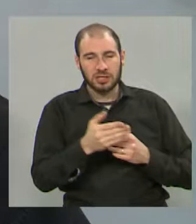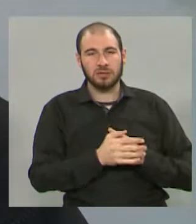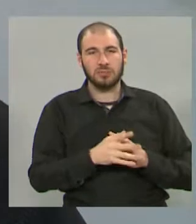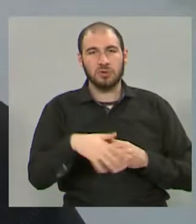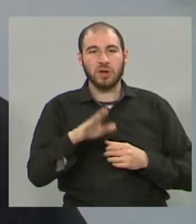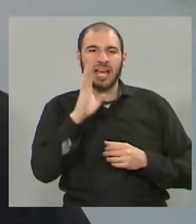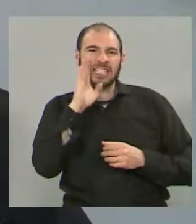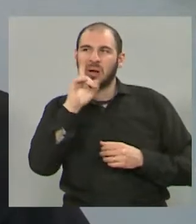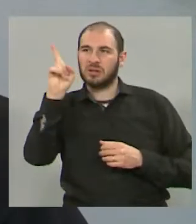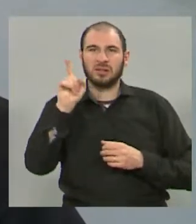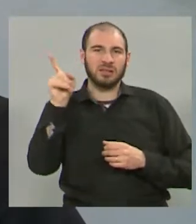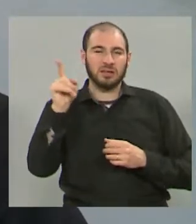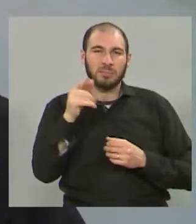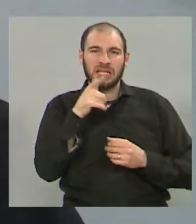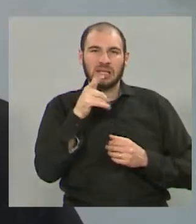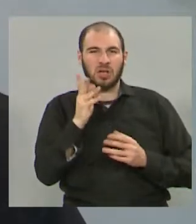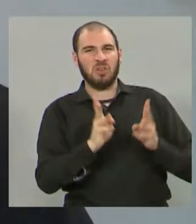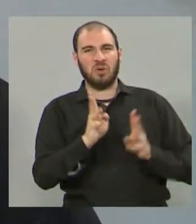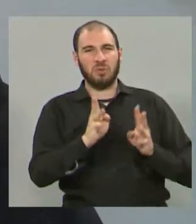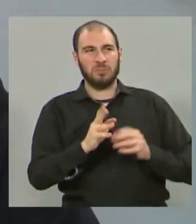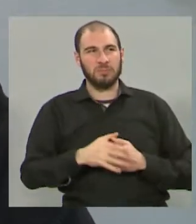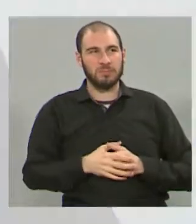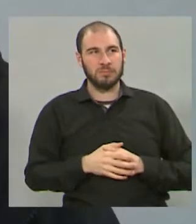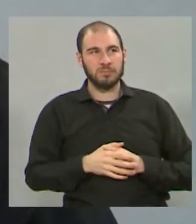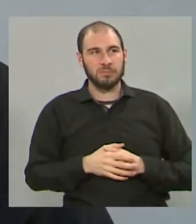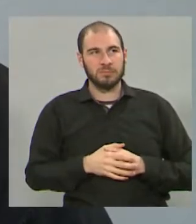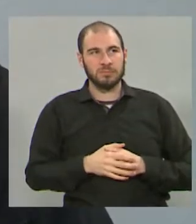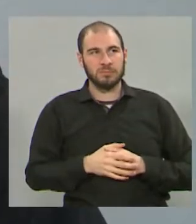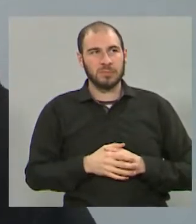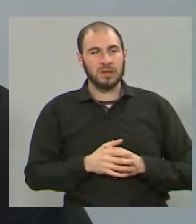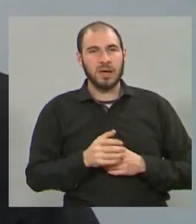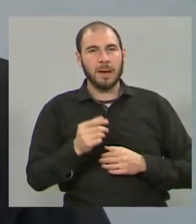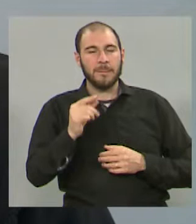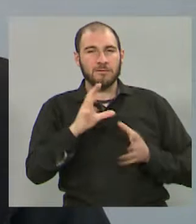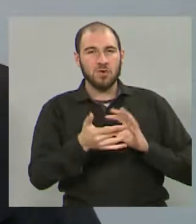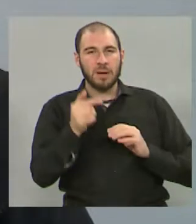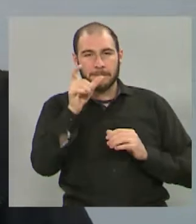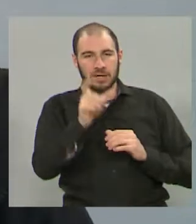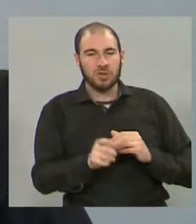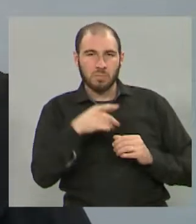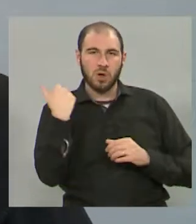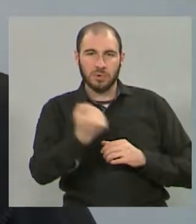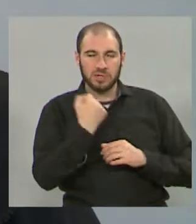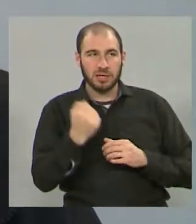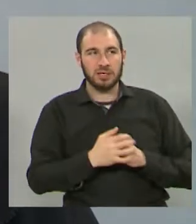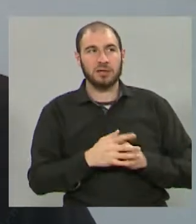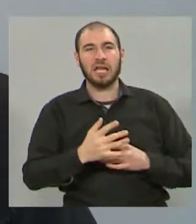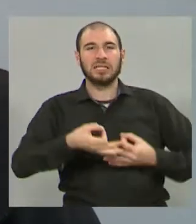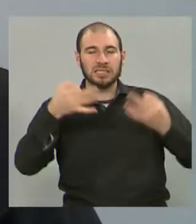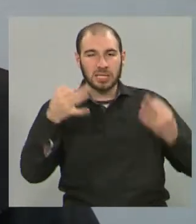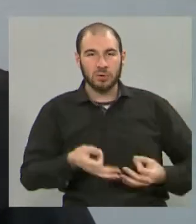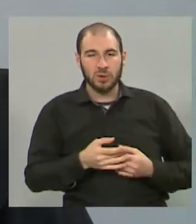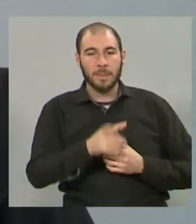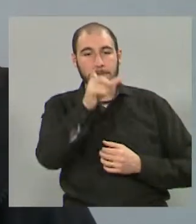de los eeuu que es lo más robótico no sé si esa personalidad y cree que es muy importante para asegurar que el